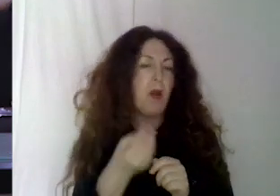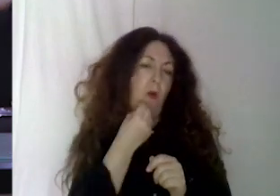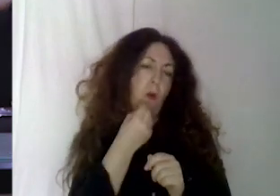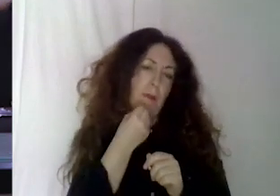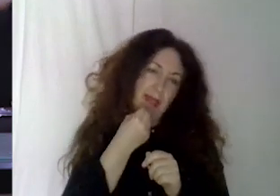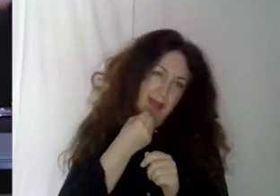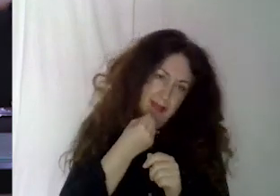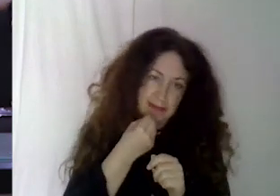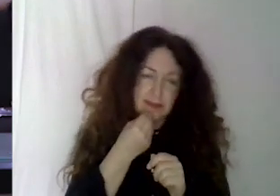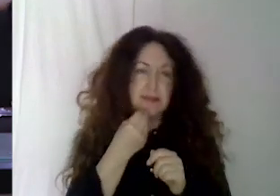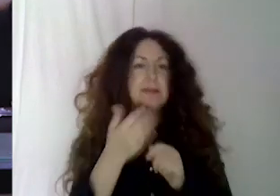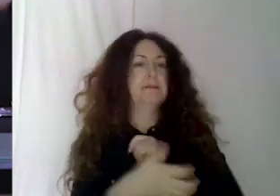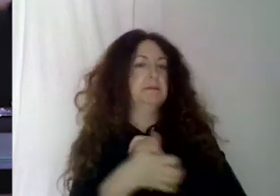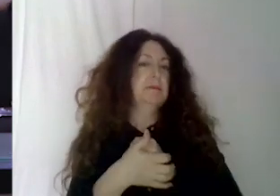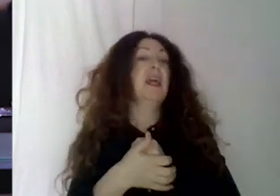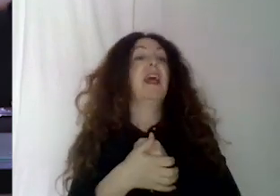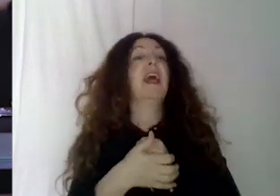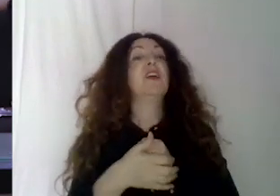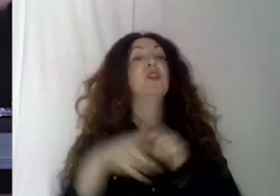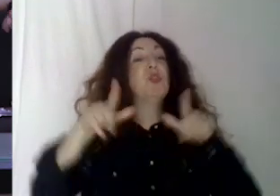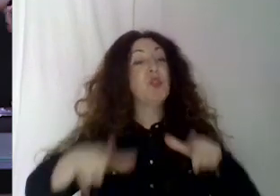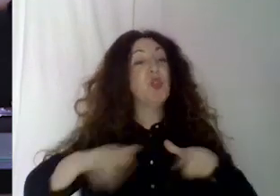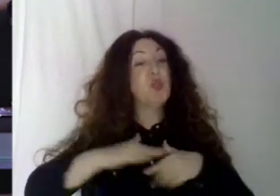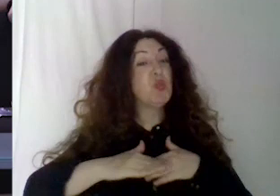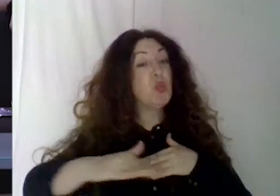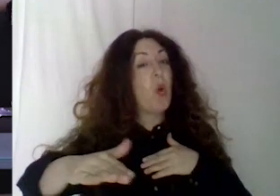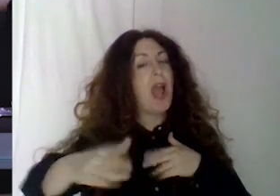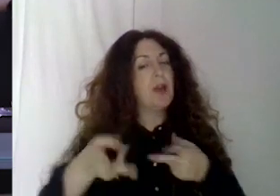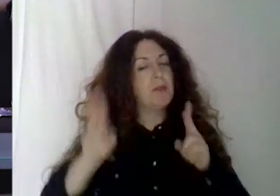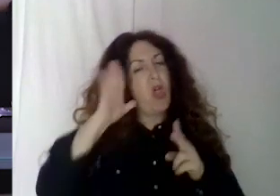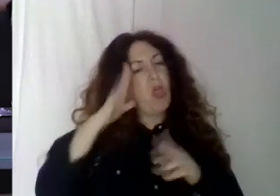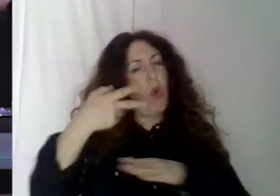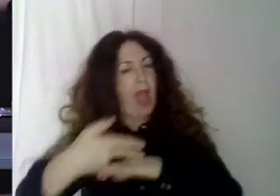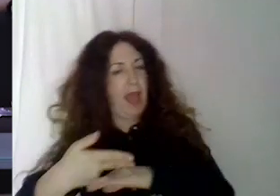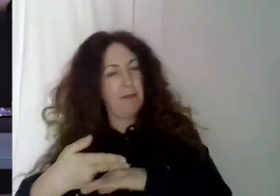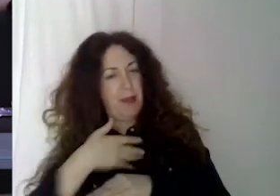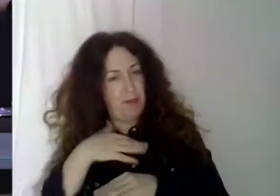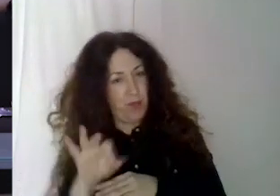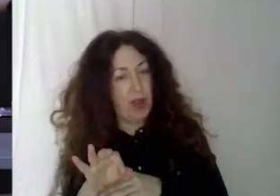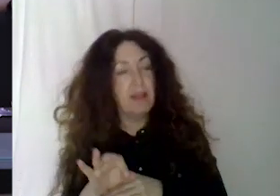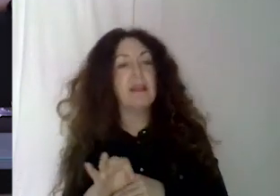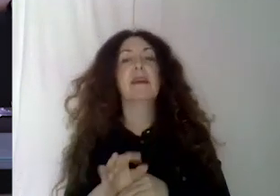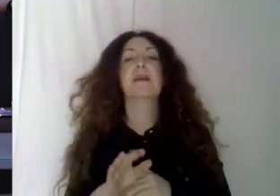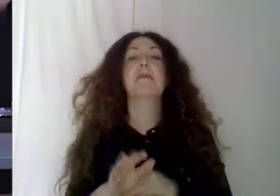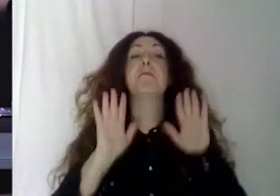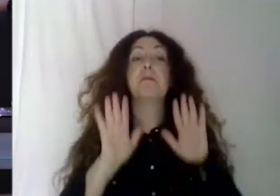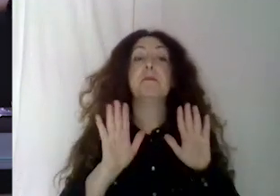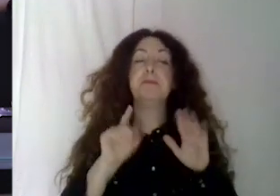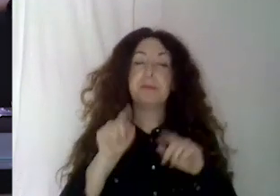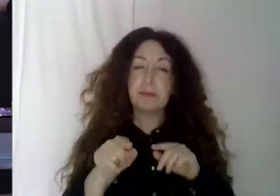artista, y que le da exactamente igual pintar grandes grupos de figuras y grupos históricos o un jarrón con